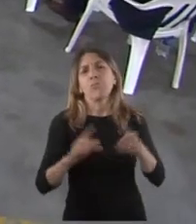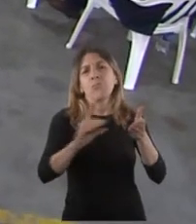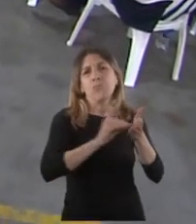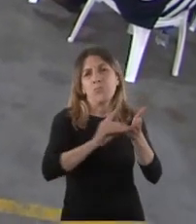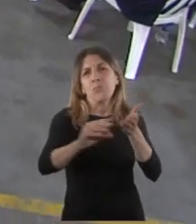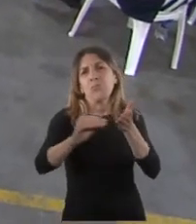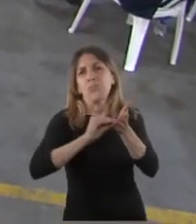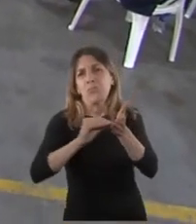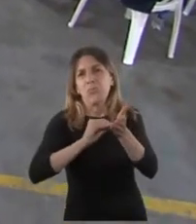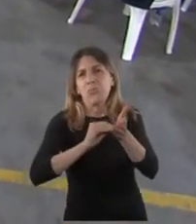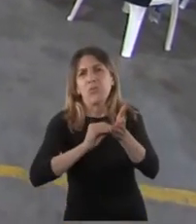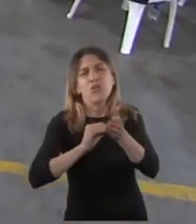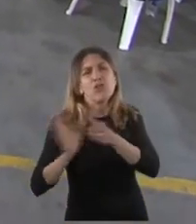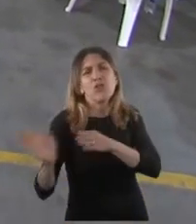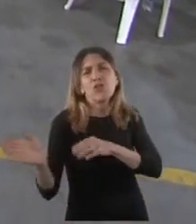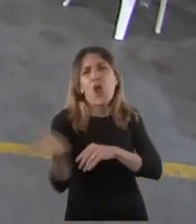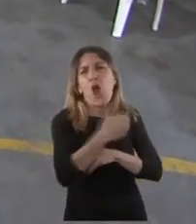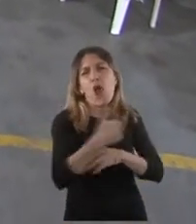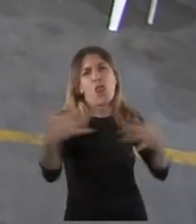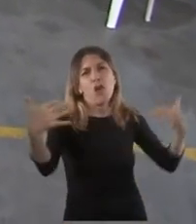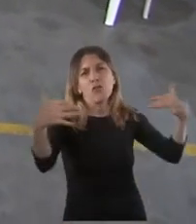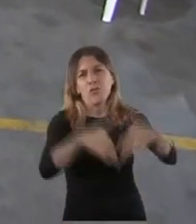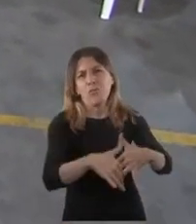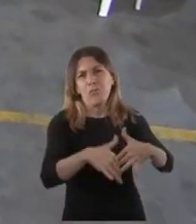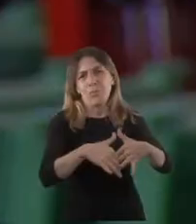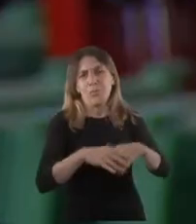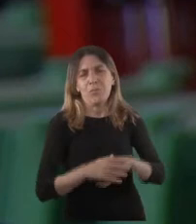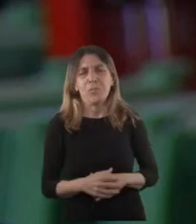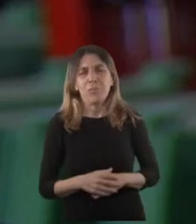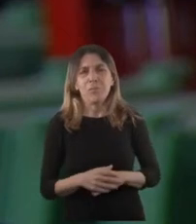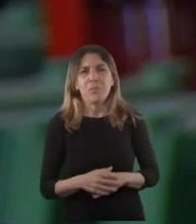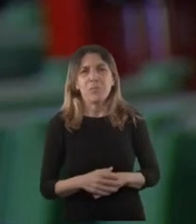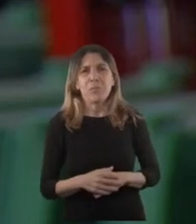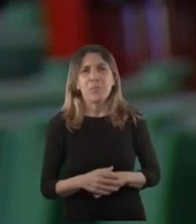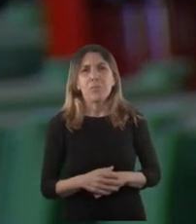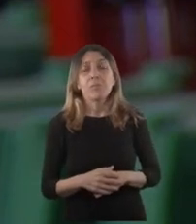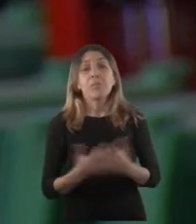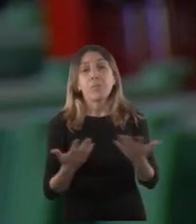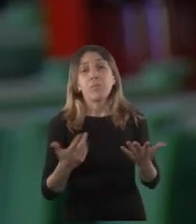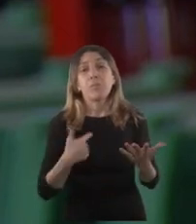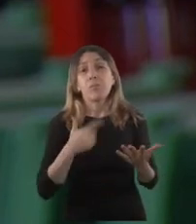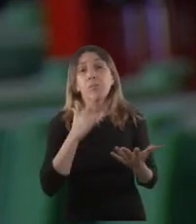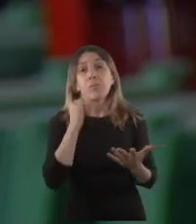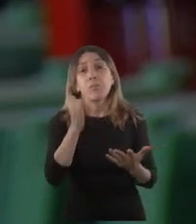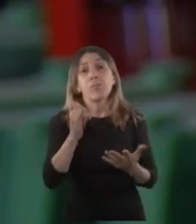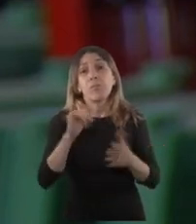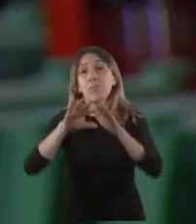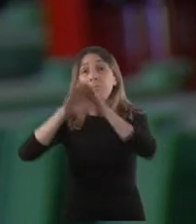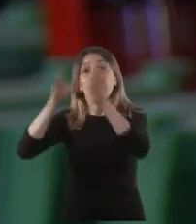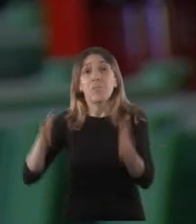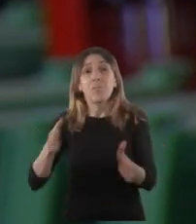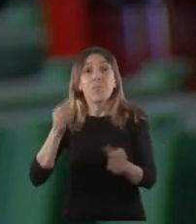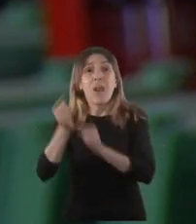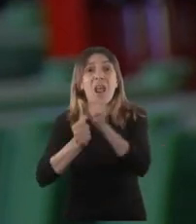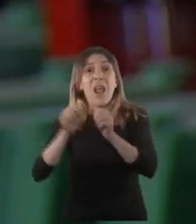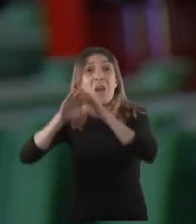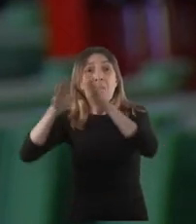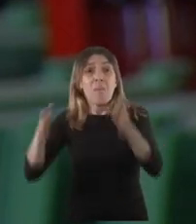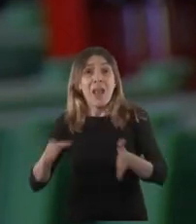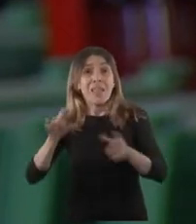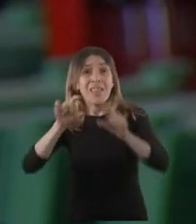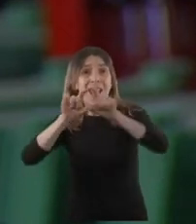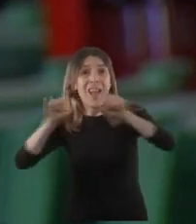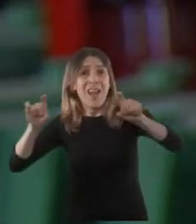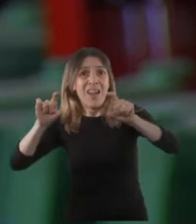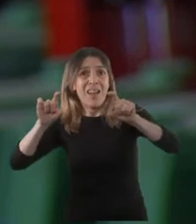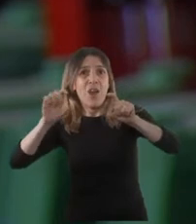legisladores, todos los que están presentes. Decir que Ombú es una empresa en la